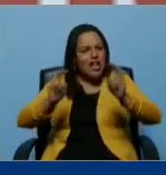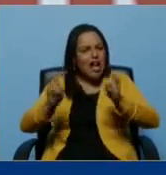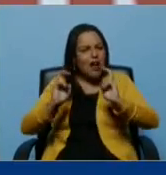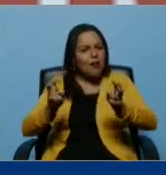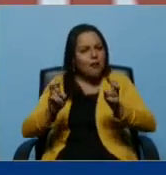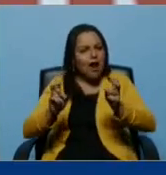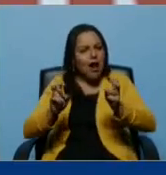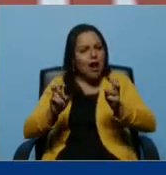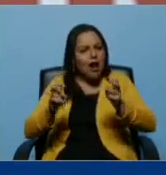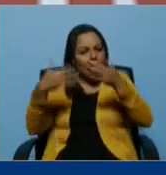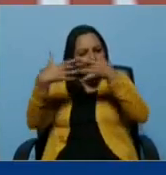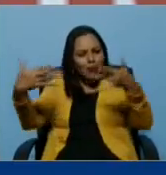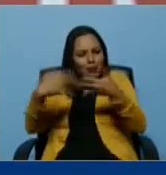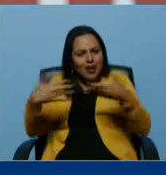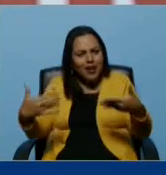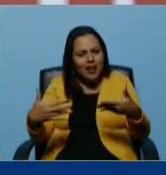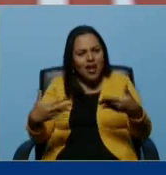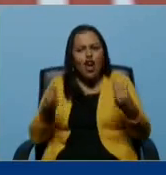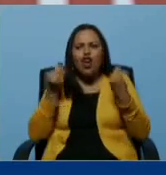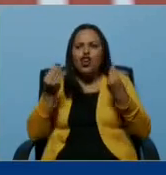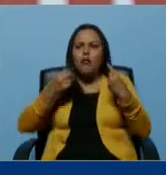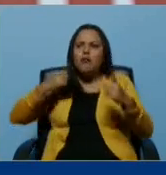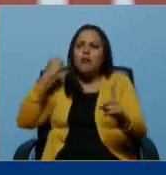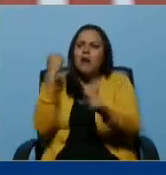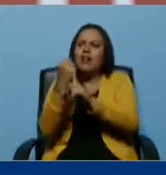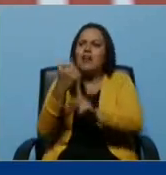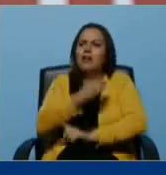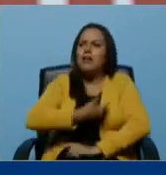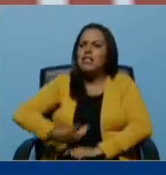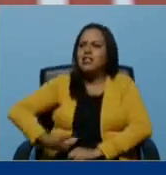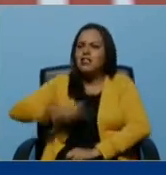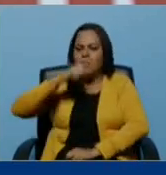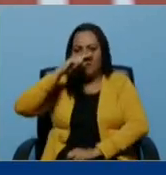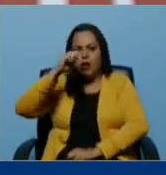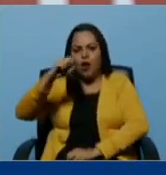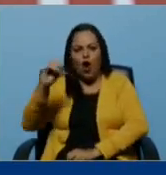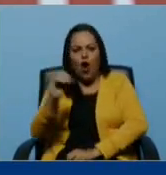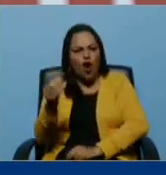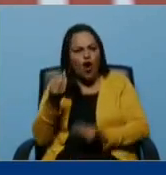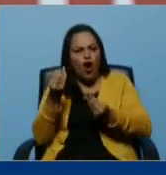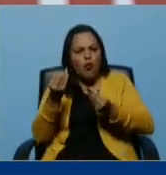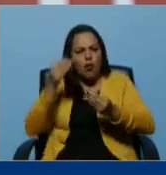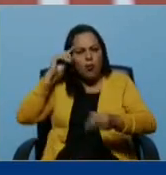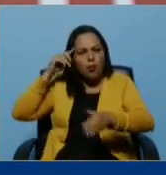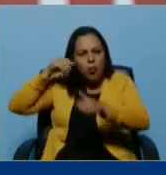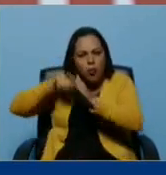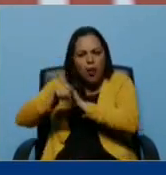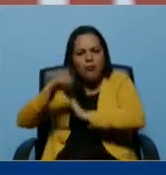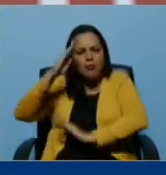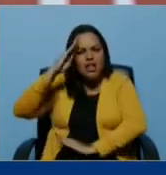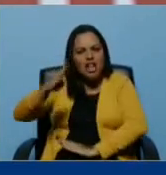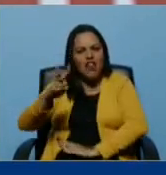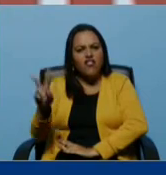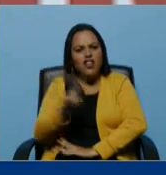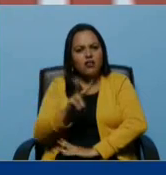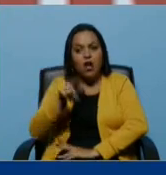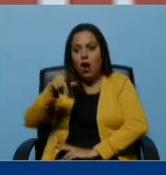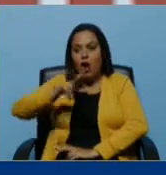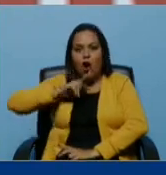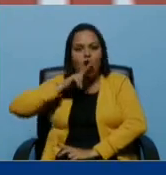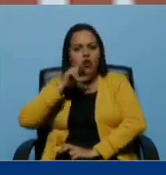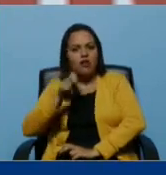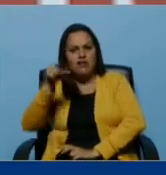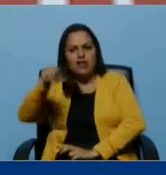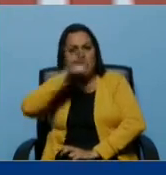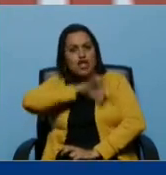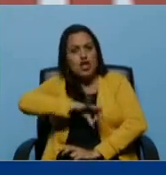una composición es cómo matar al presidente Maduro o cómo invadir a Venezuela. Es una verdadera barbaridad y esa